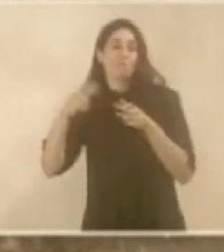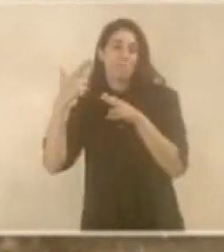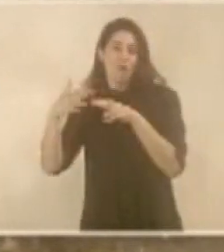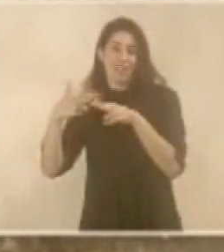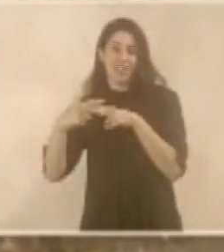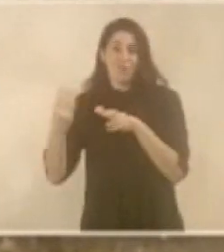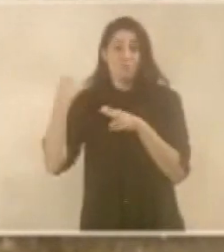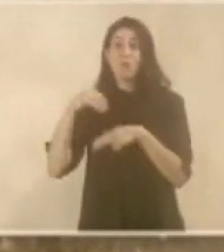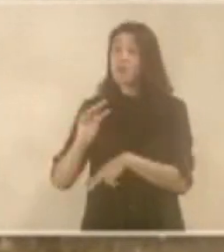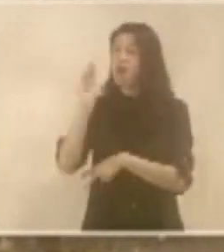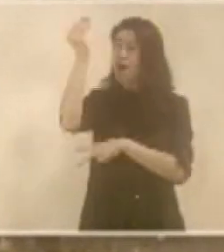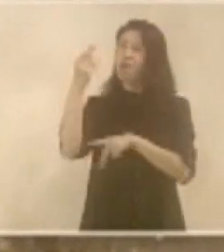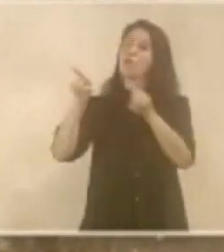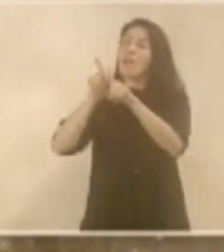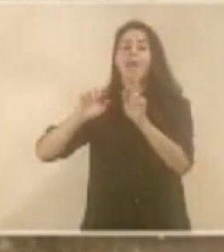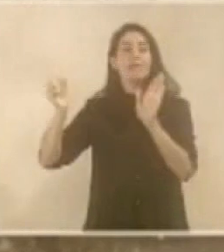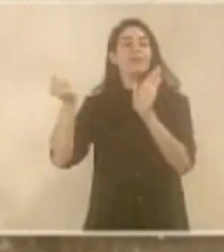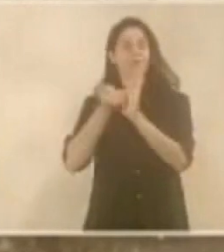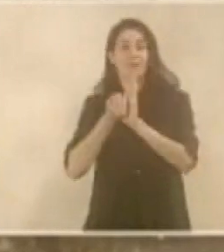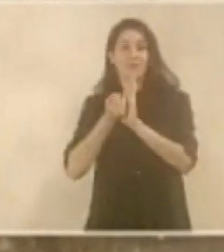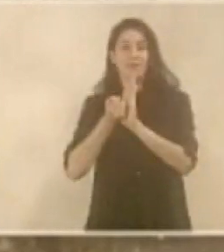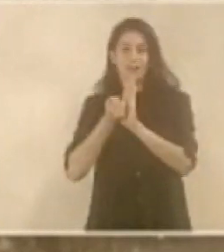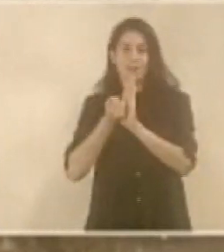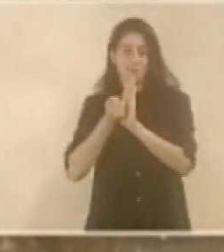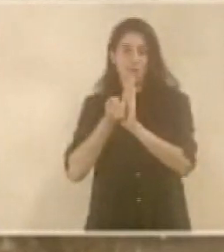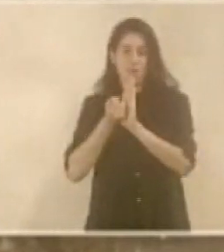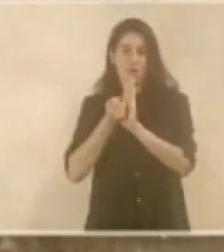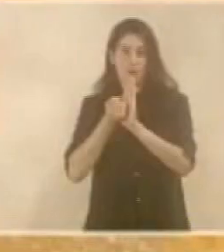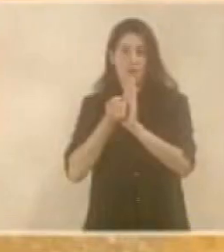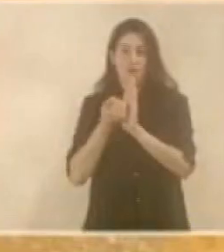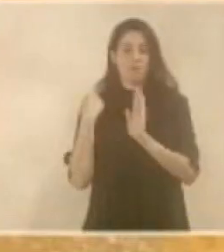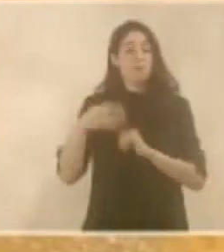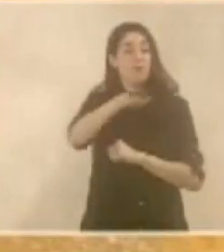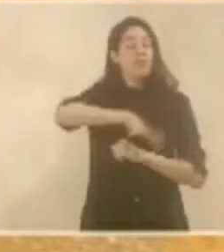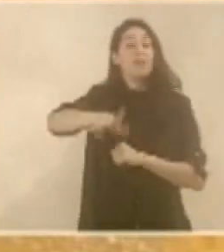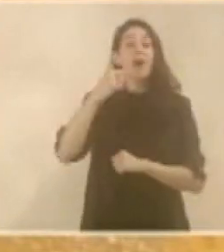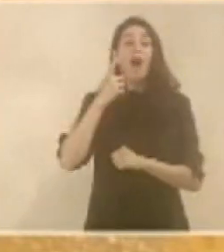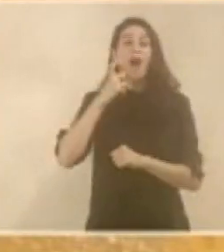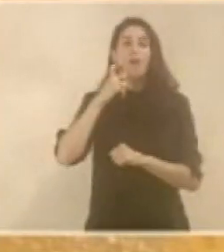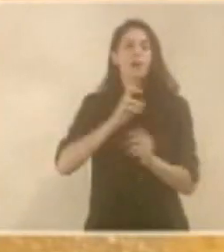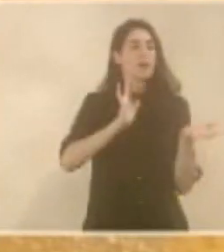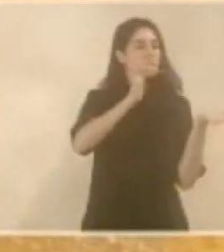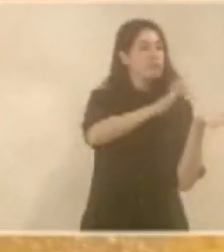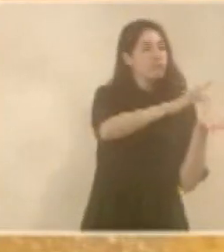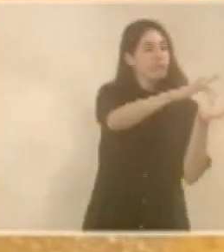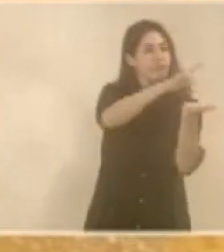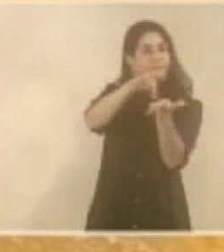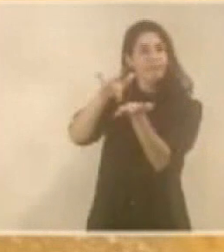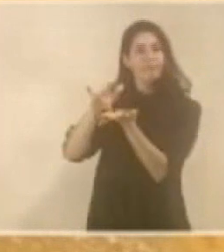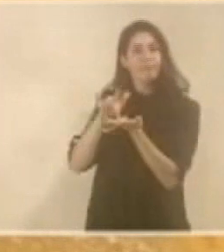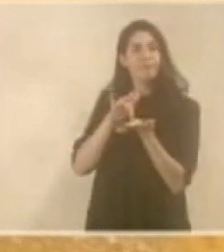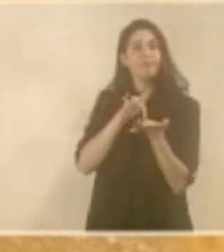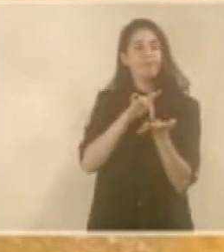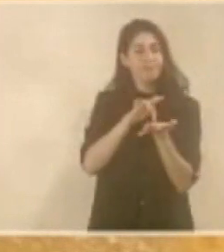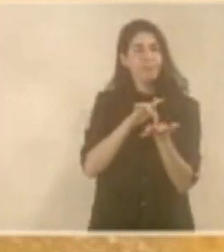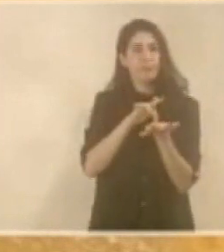símbolo, que habiendo tenido diversas ubicaciones físicas en nuestra ciudad, ocupa y ocupará un lugar firme e inamovible en nuestra